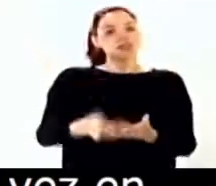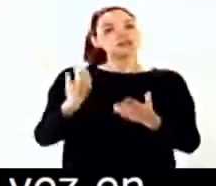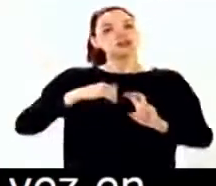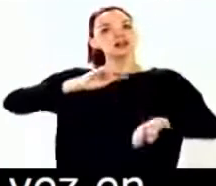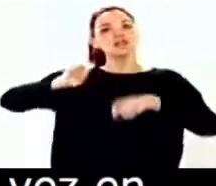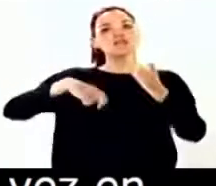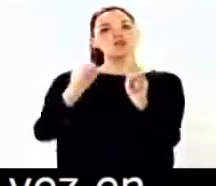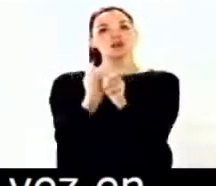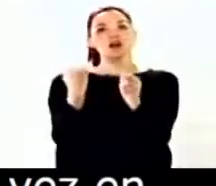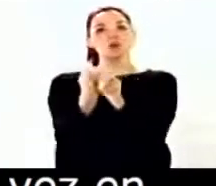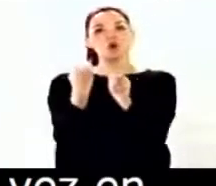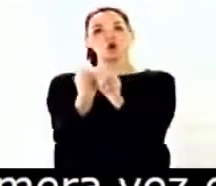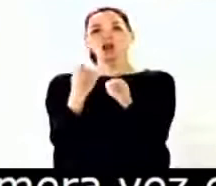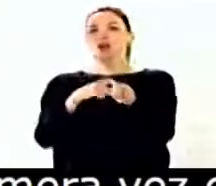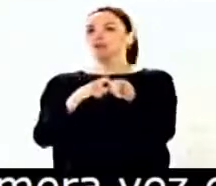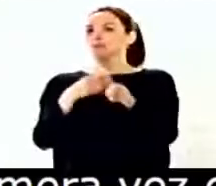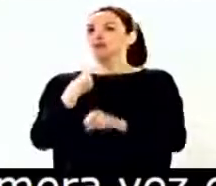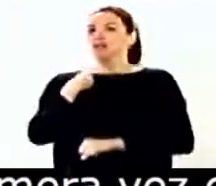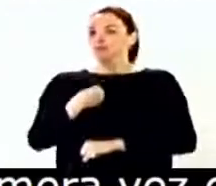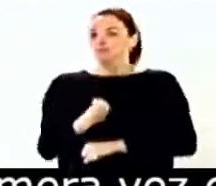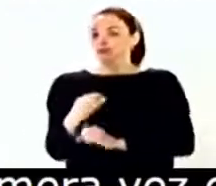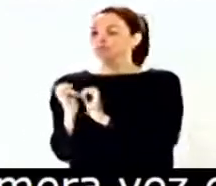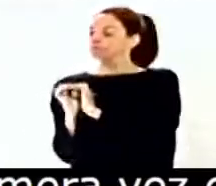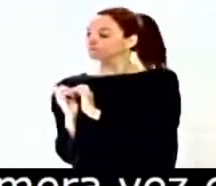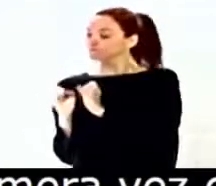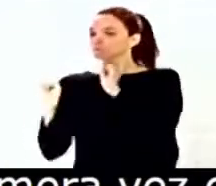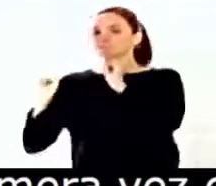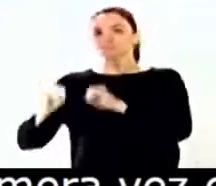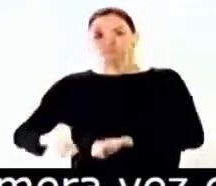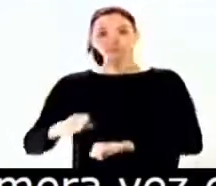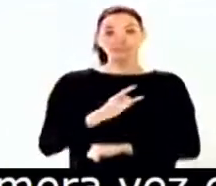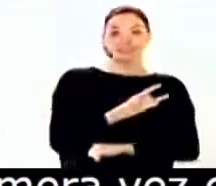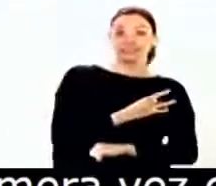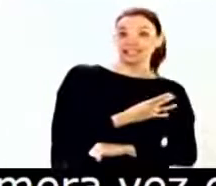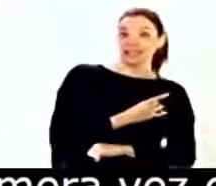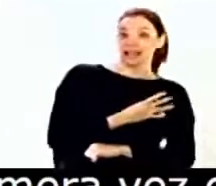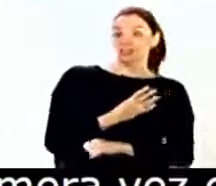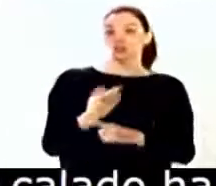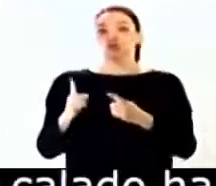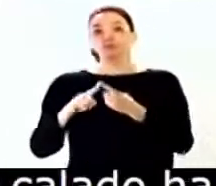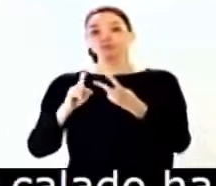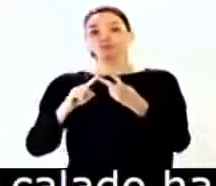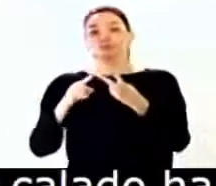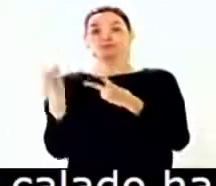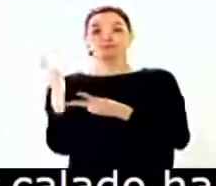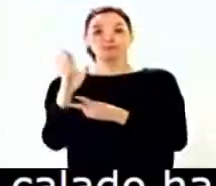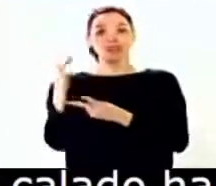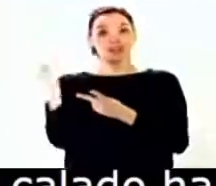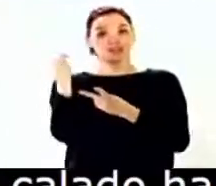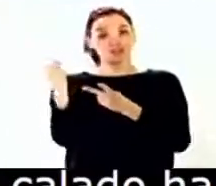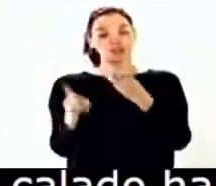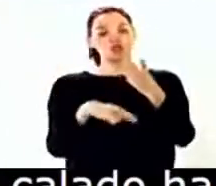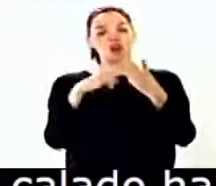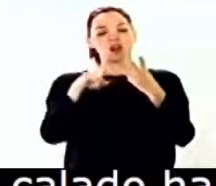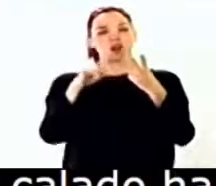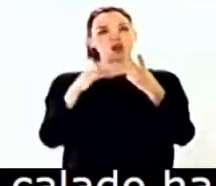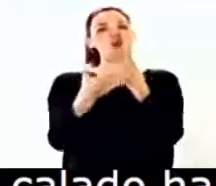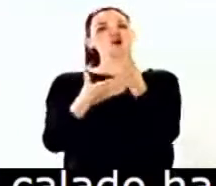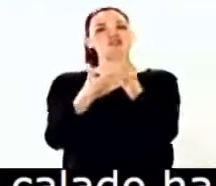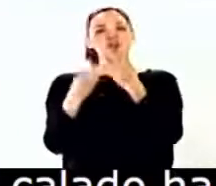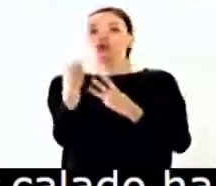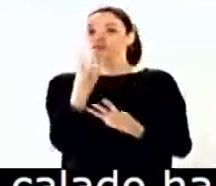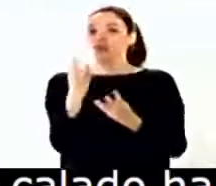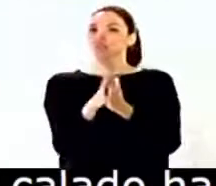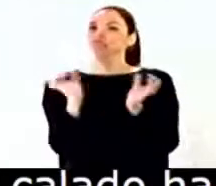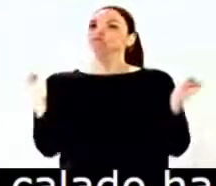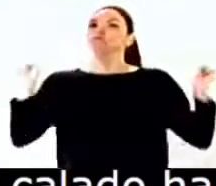de este calado ha tenido el consenso de los sindicatos, de la patronal, del Gobierno. Y esto es algo